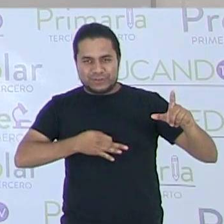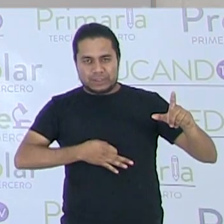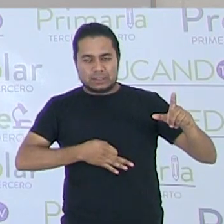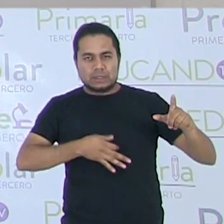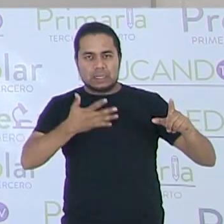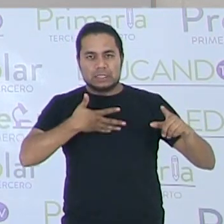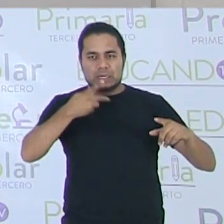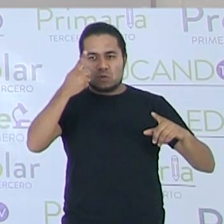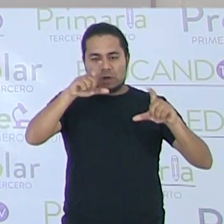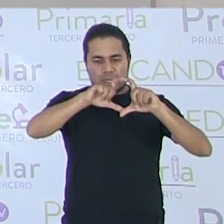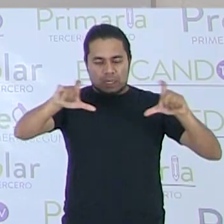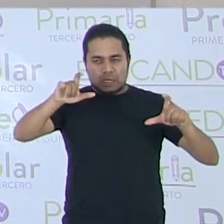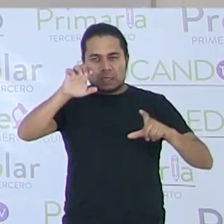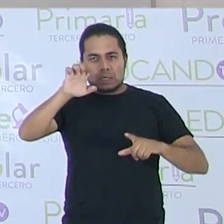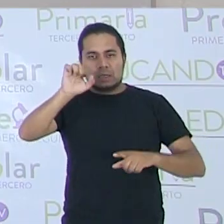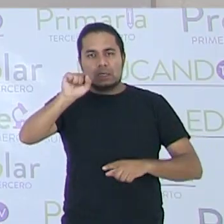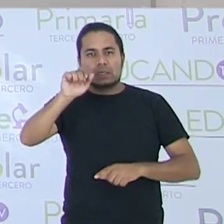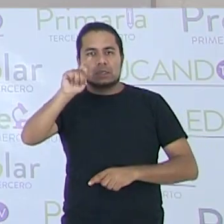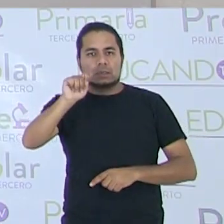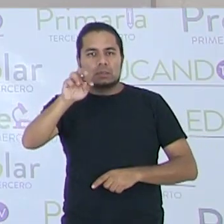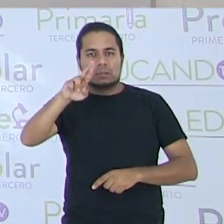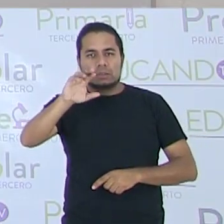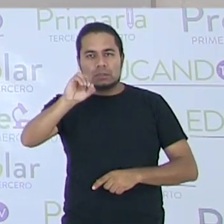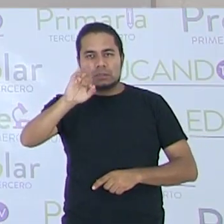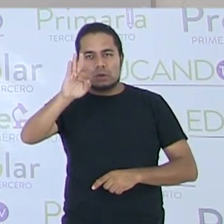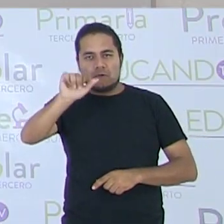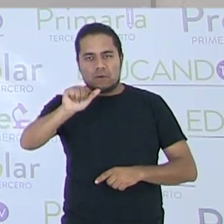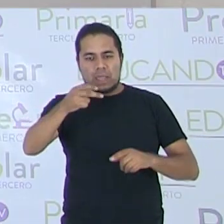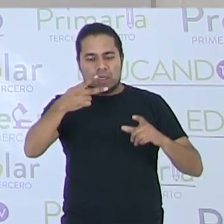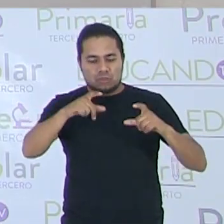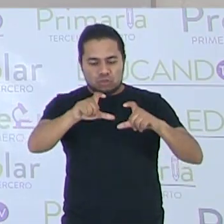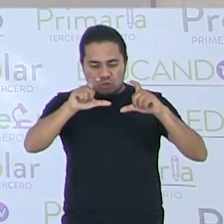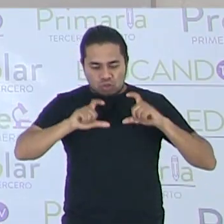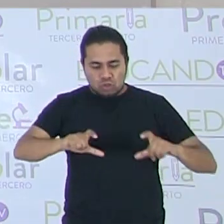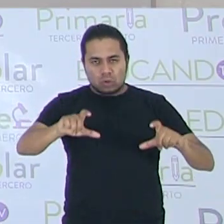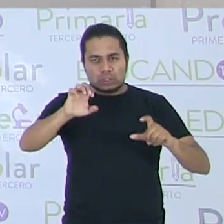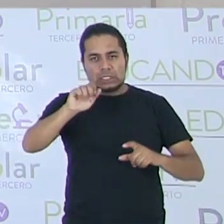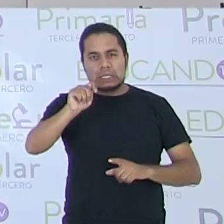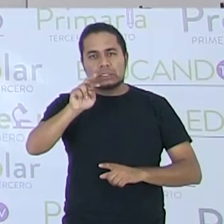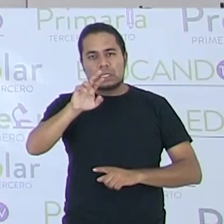tiene una estrofa, 2 estrofas,